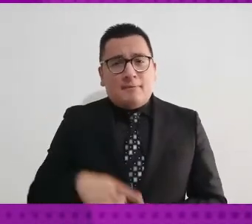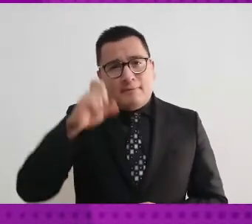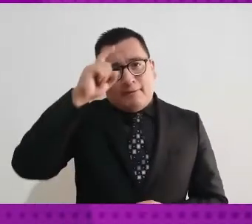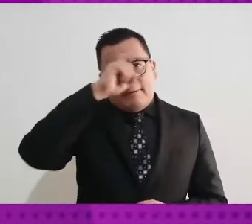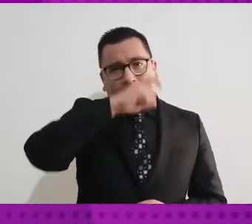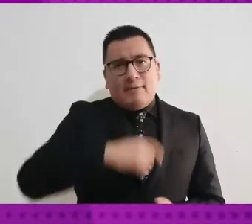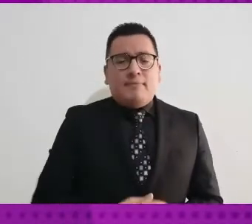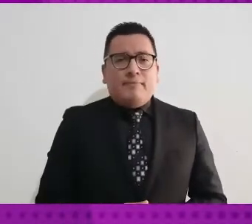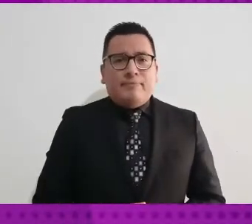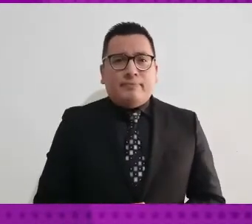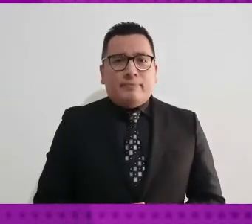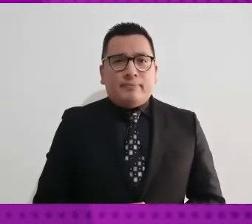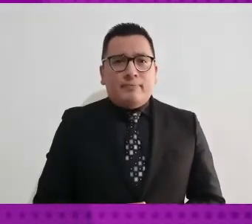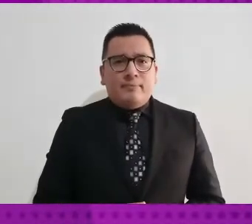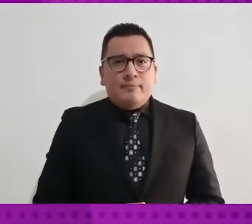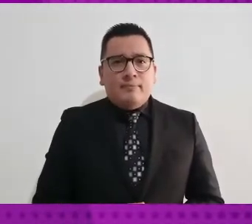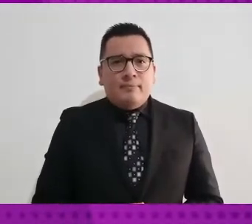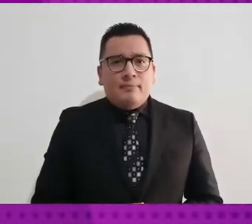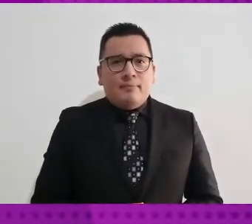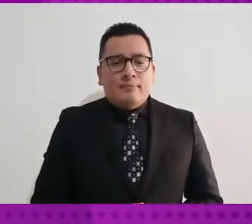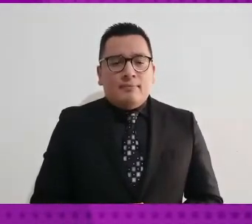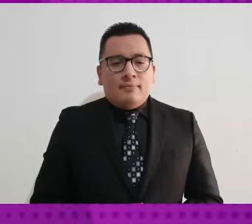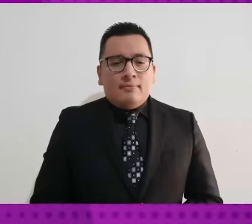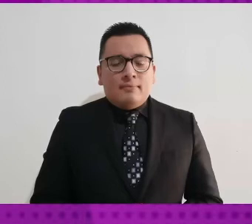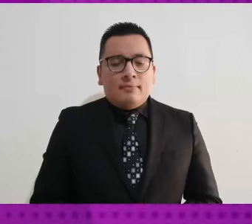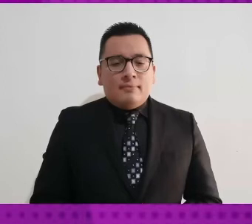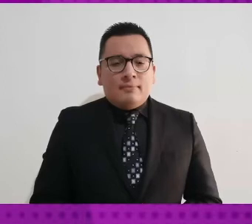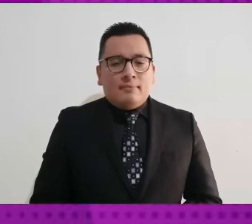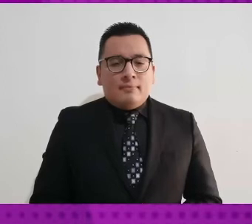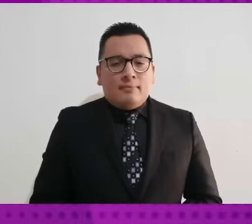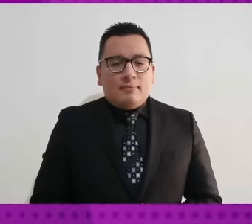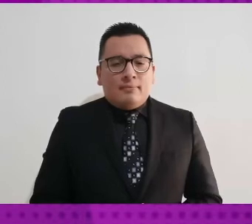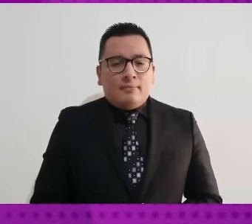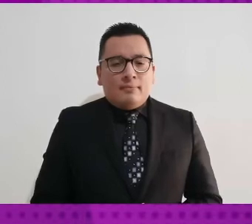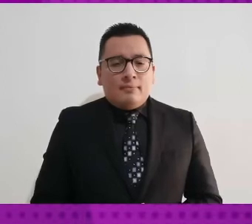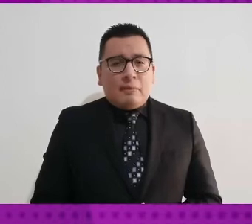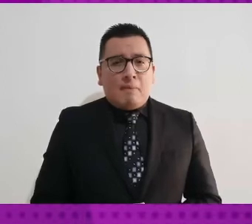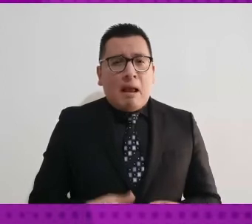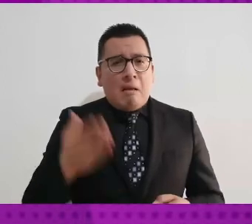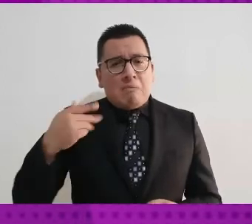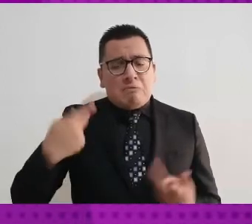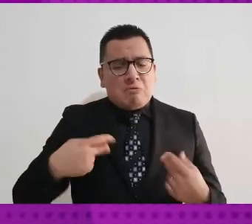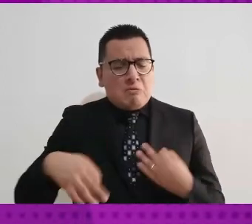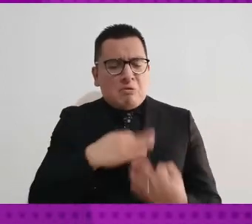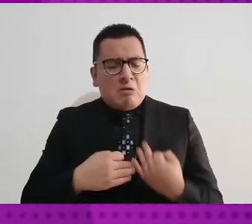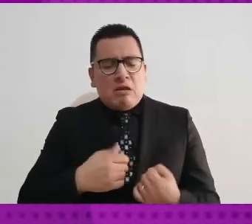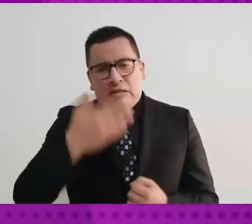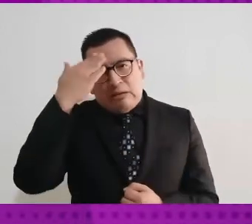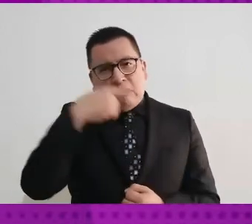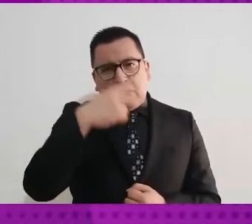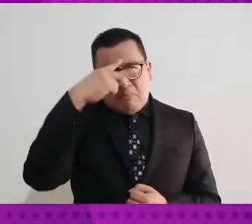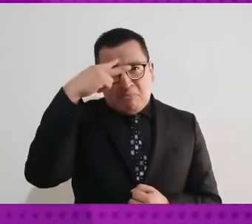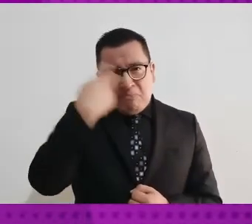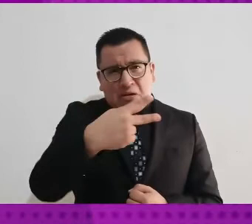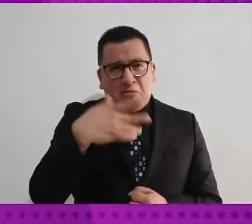transitado, por así decirlo, de ser un referente mundial en fraudes electorales a ser un